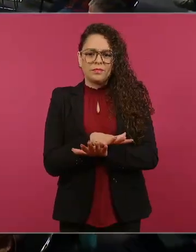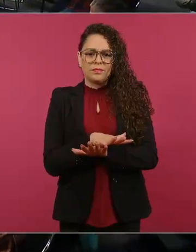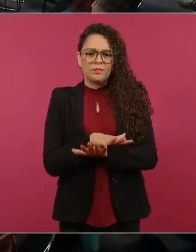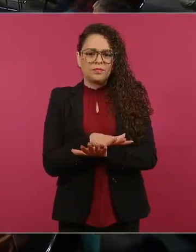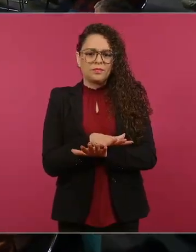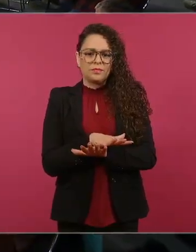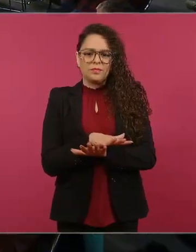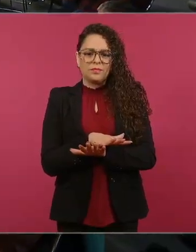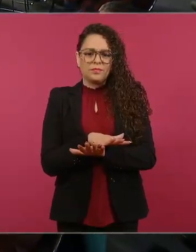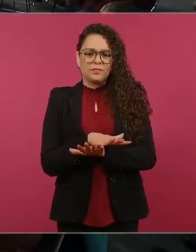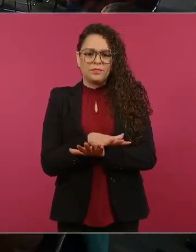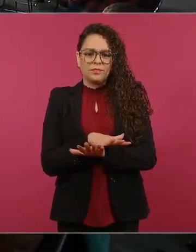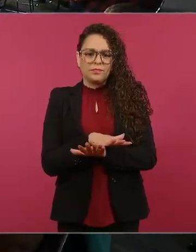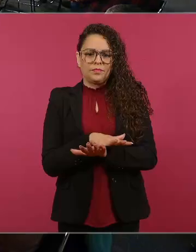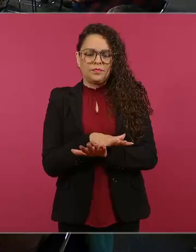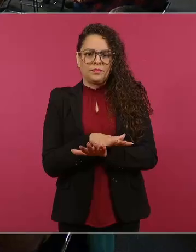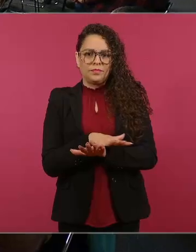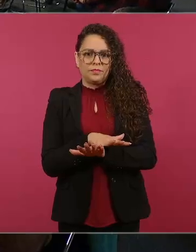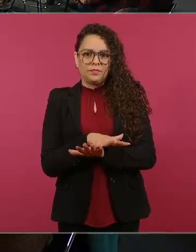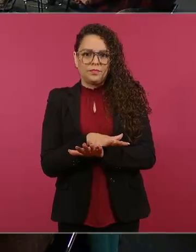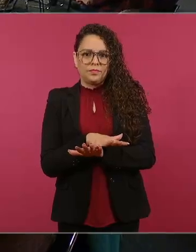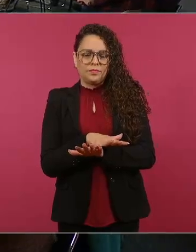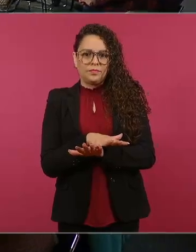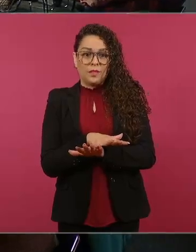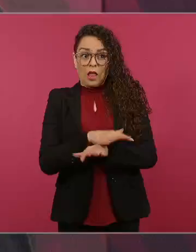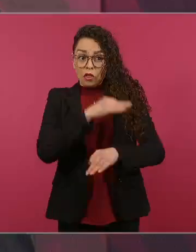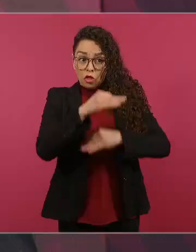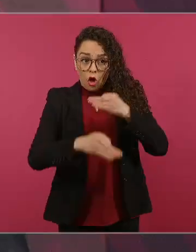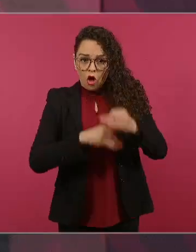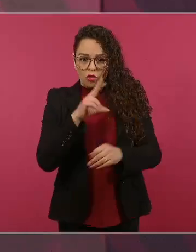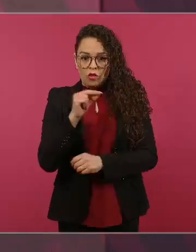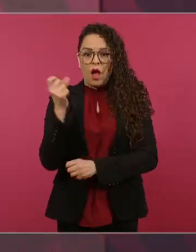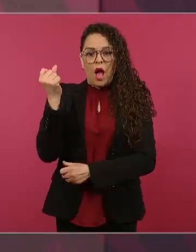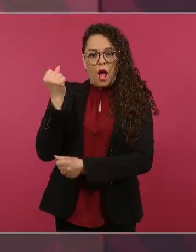No estoy hablando de todos, pero sí, hay un grupo